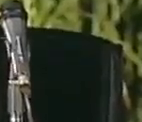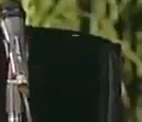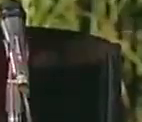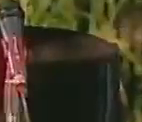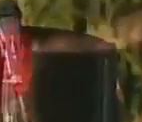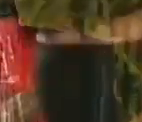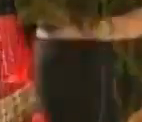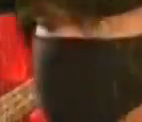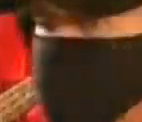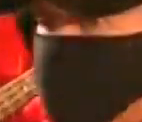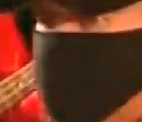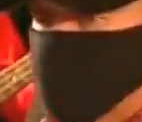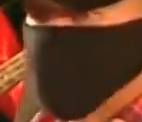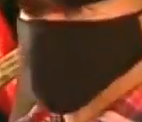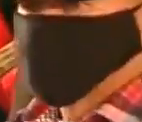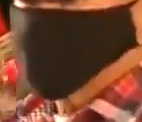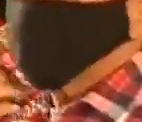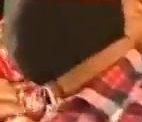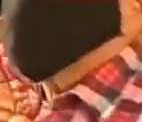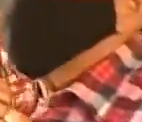y melodía.